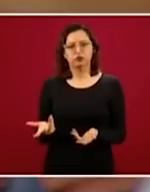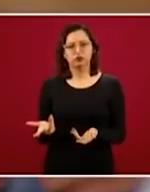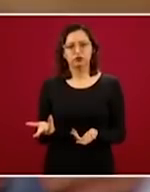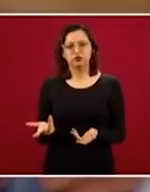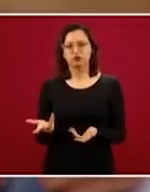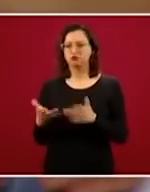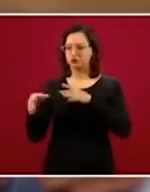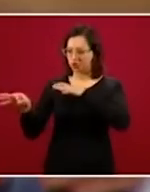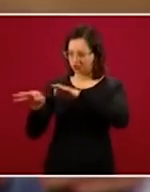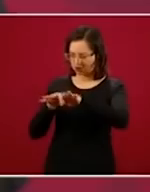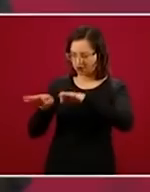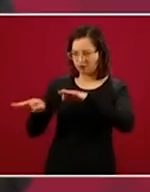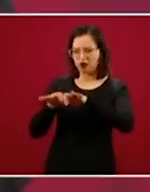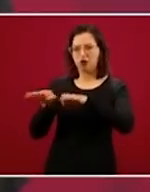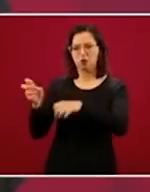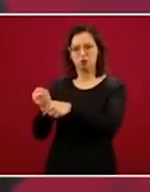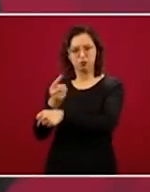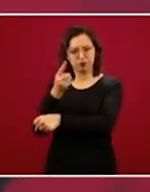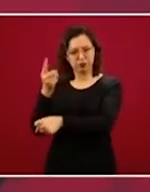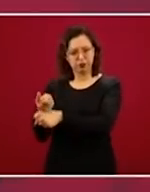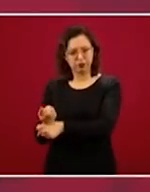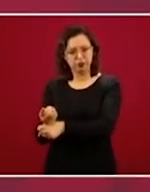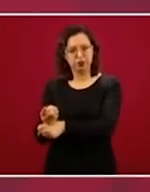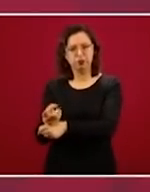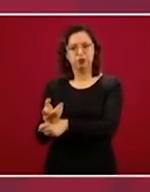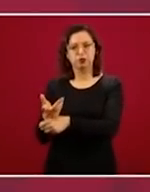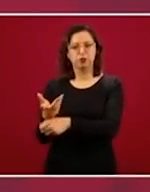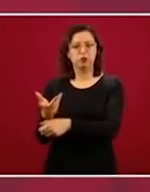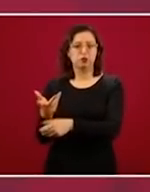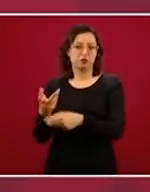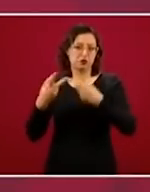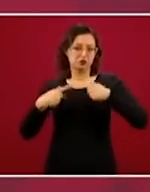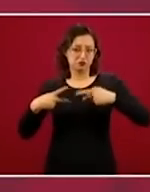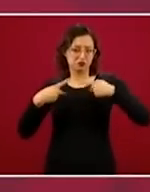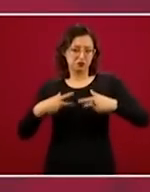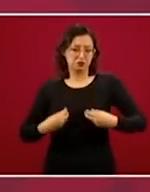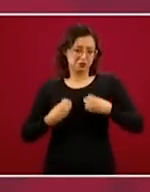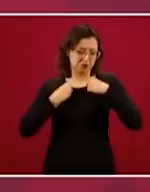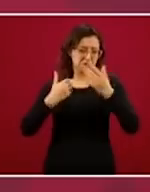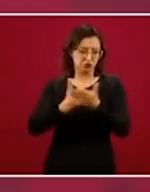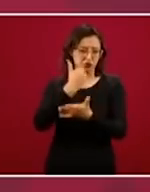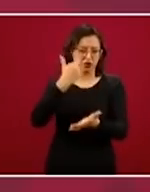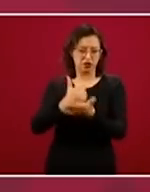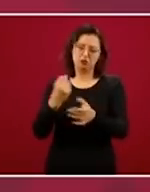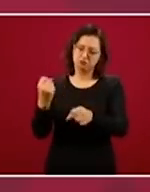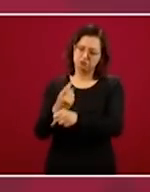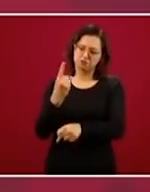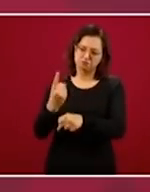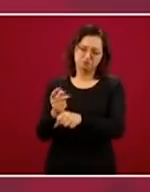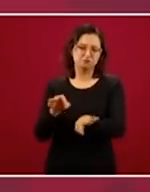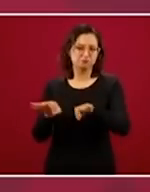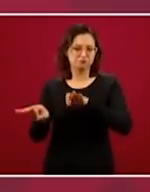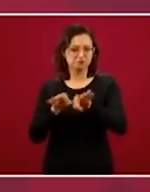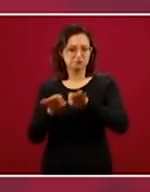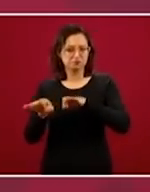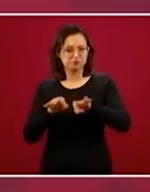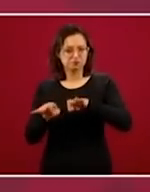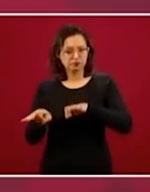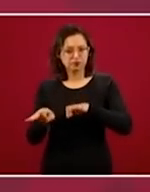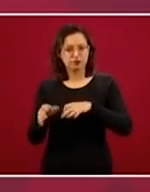trabajo los que viven en la ciudad que